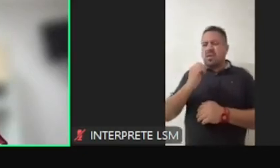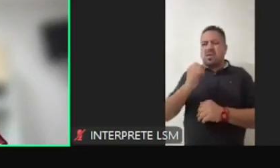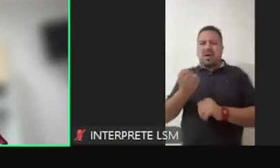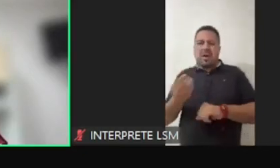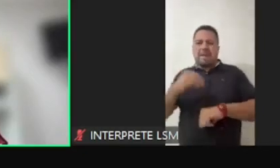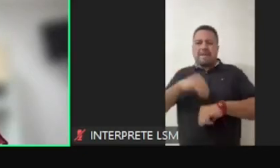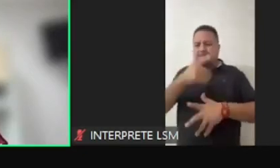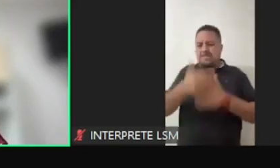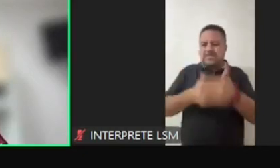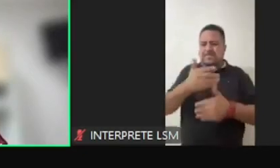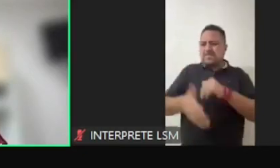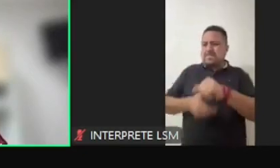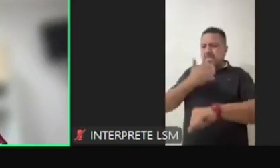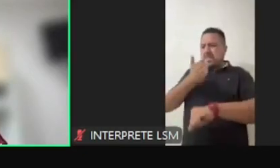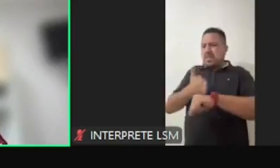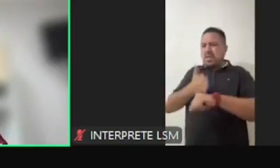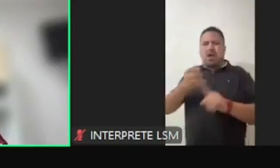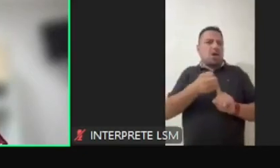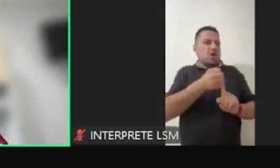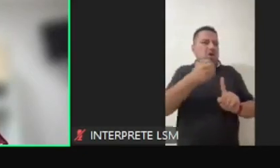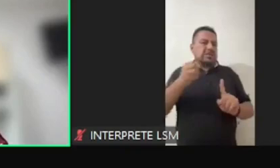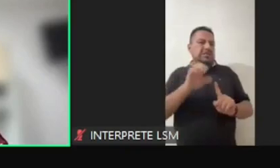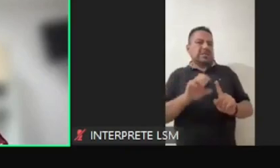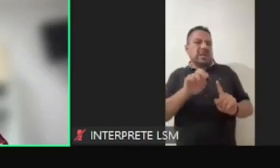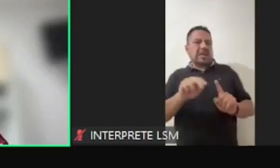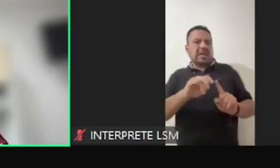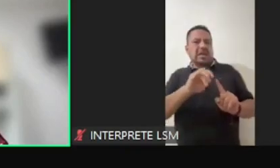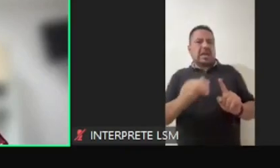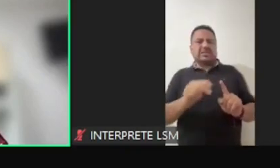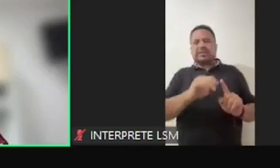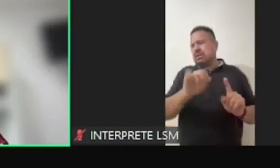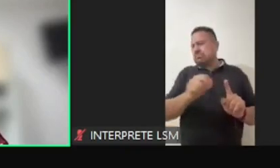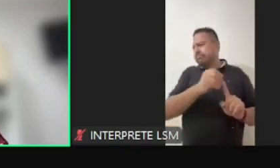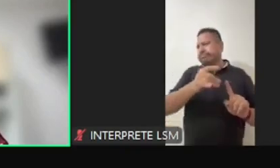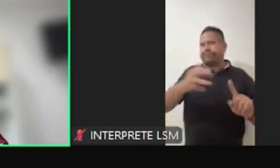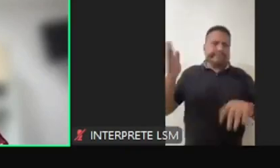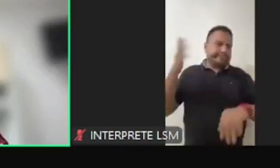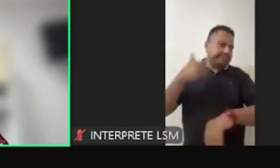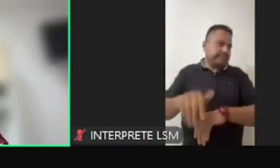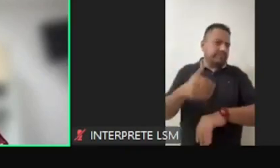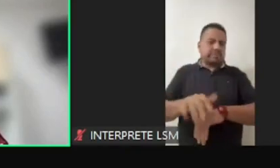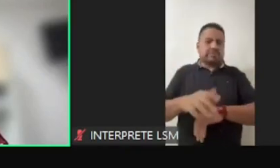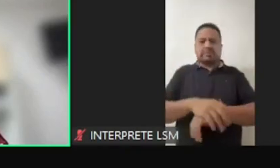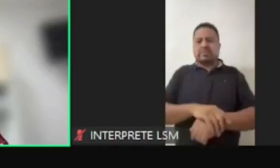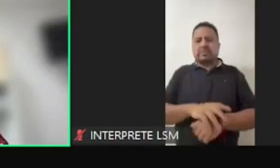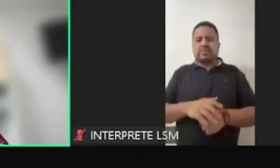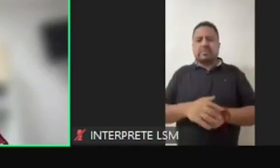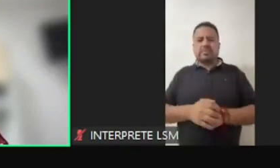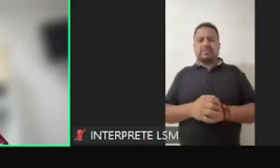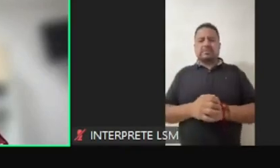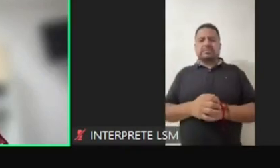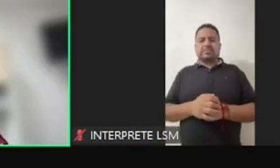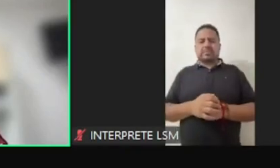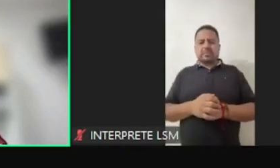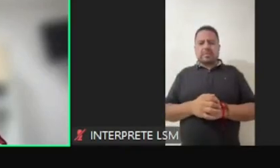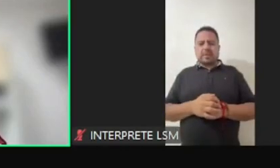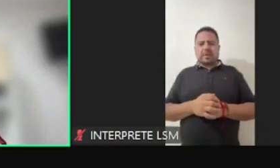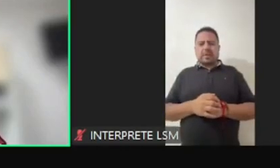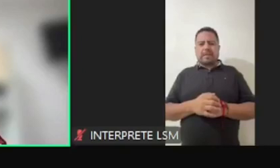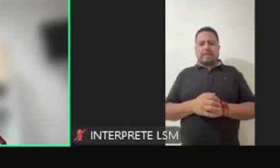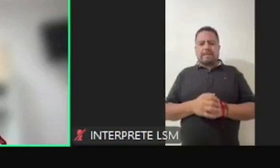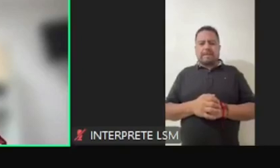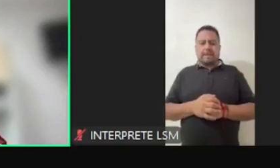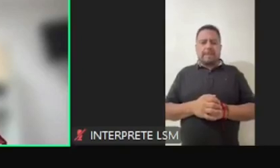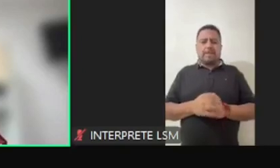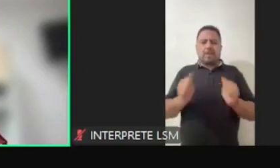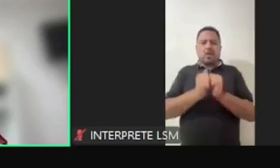procedimiento sancionador ordinario cnhj gr-7 2023 promovido